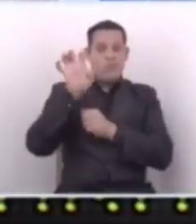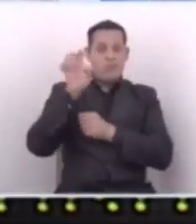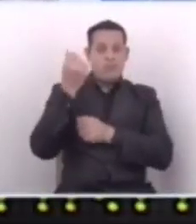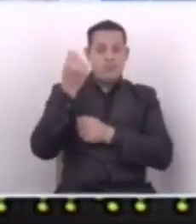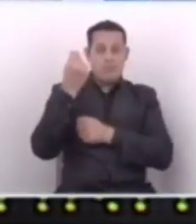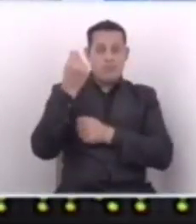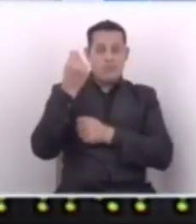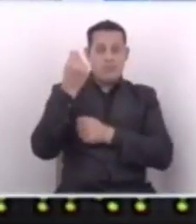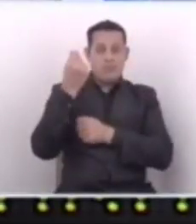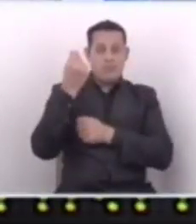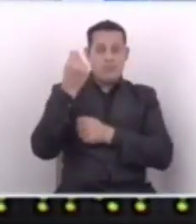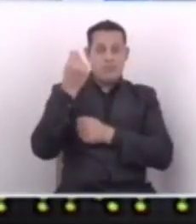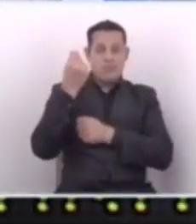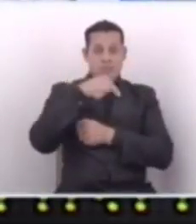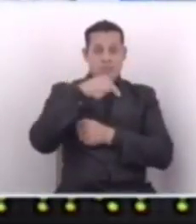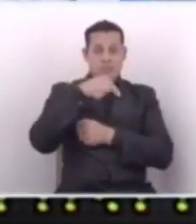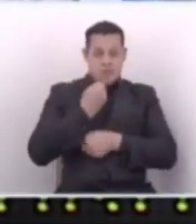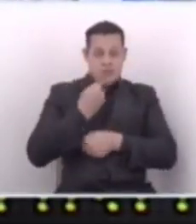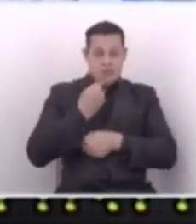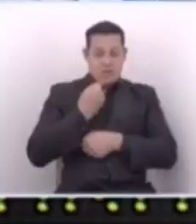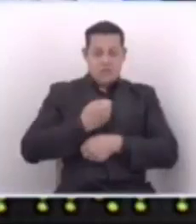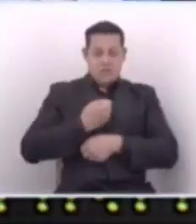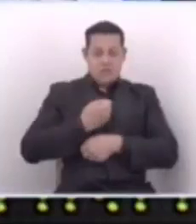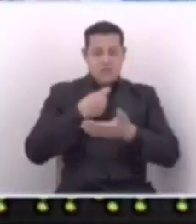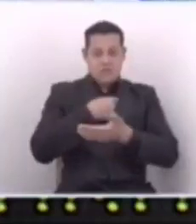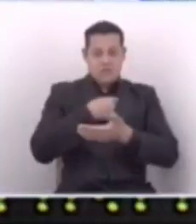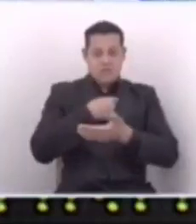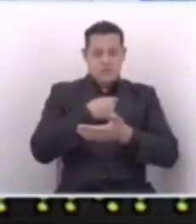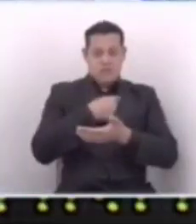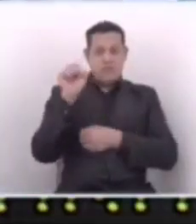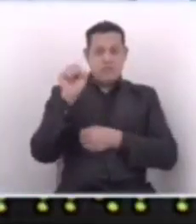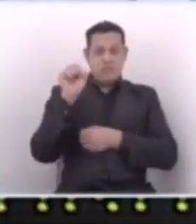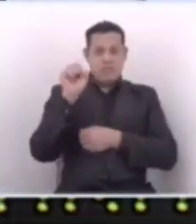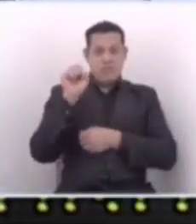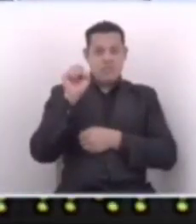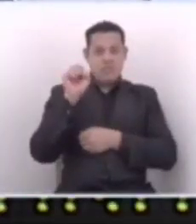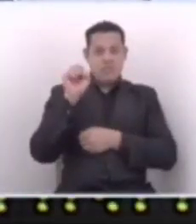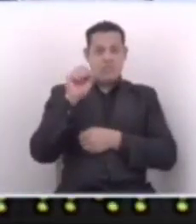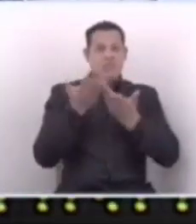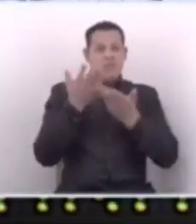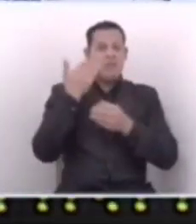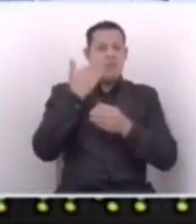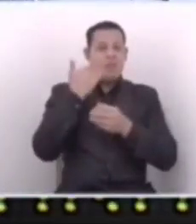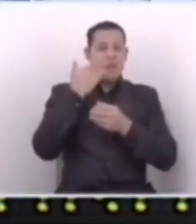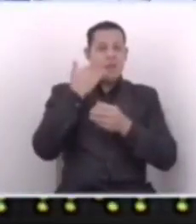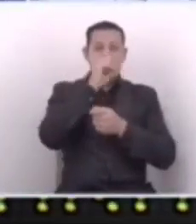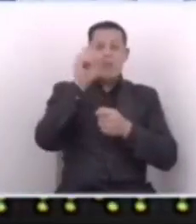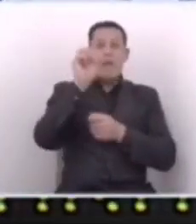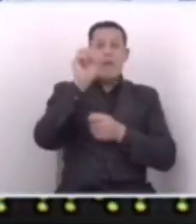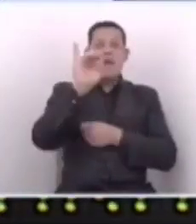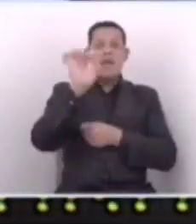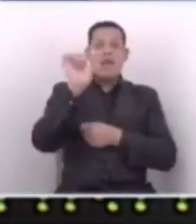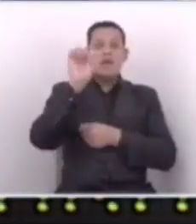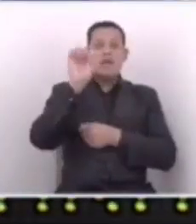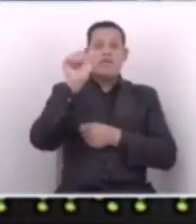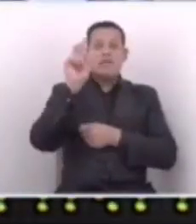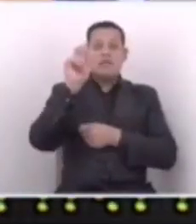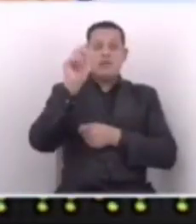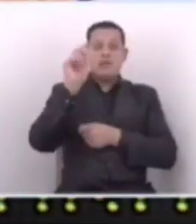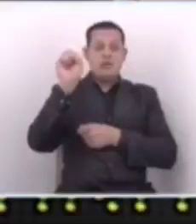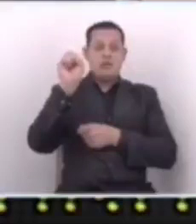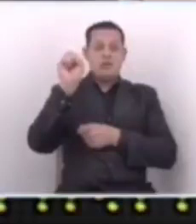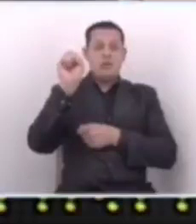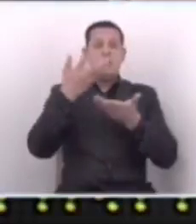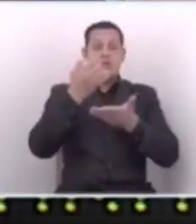de la extorsión. Este tiene tatuado la MS, supongo que la mamá se llamaba María Santos, y por eso se había